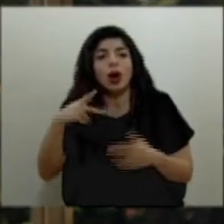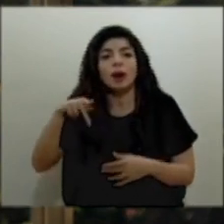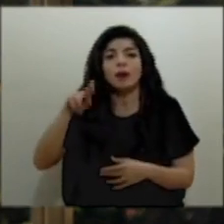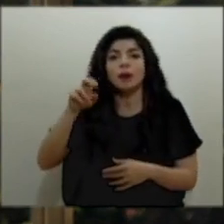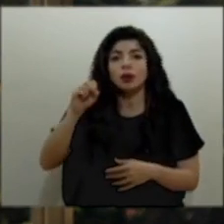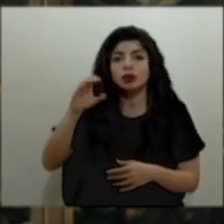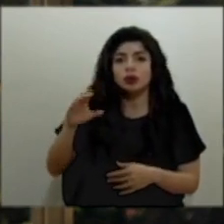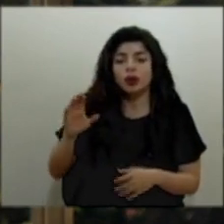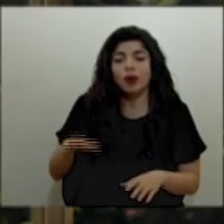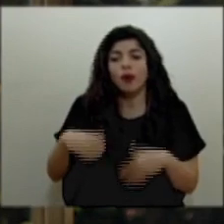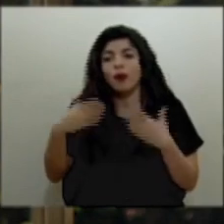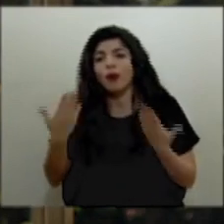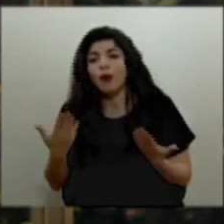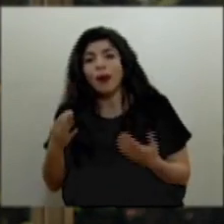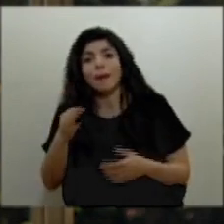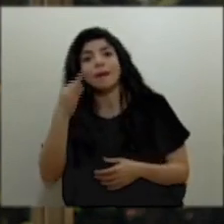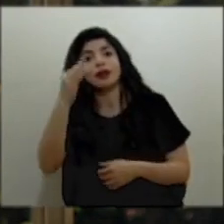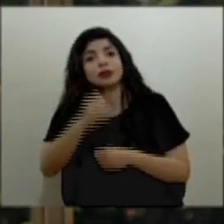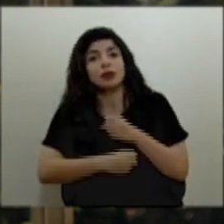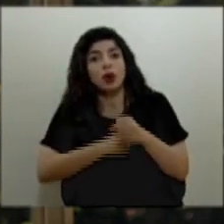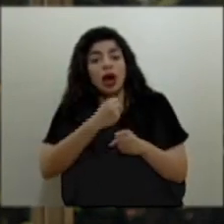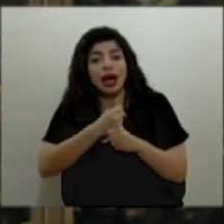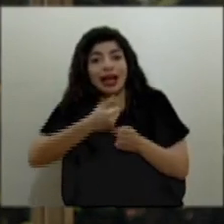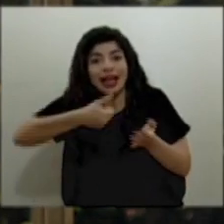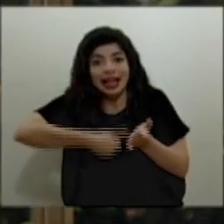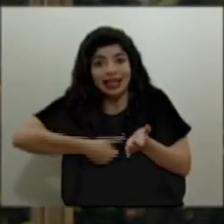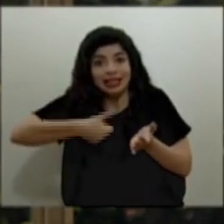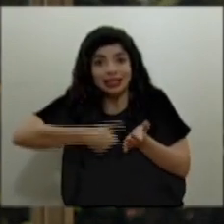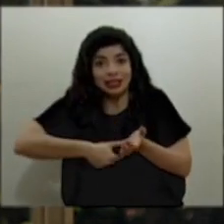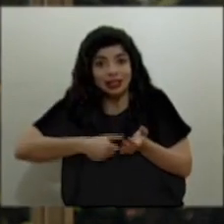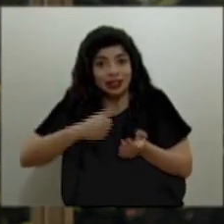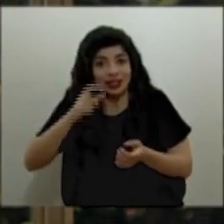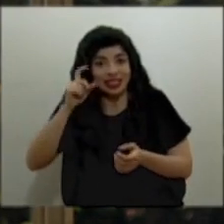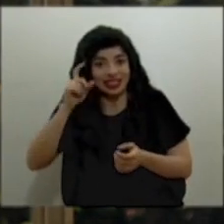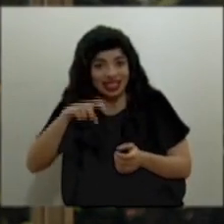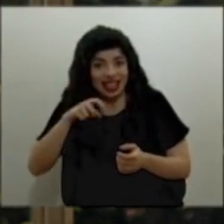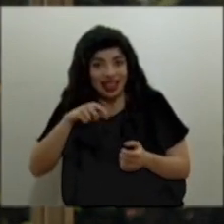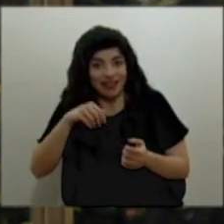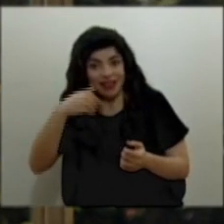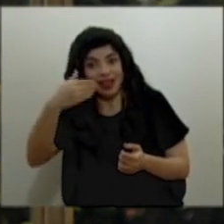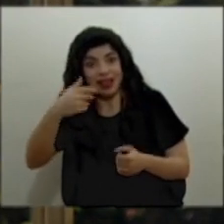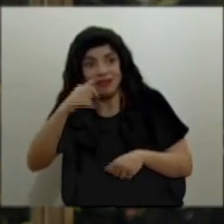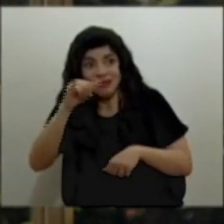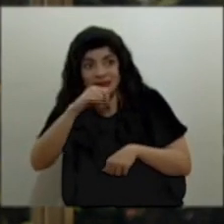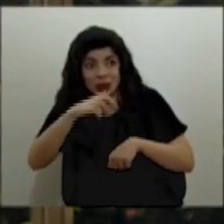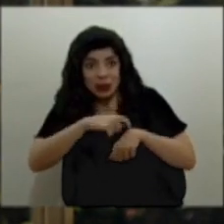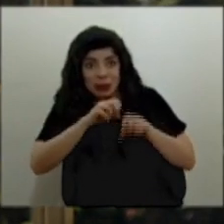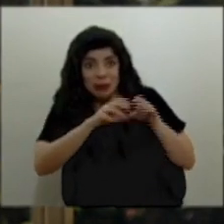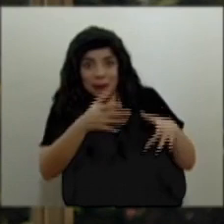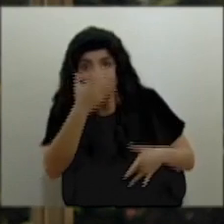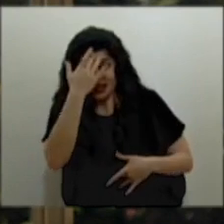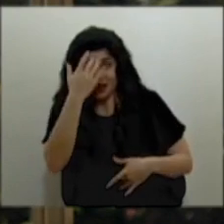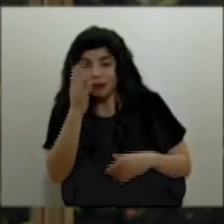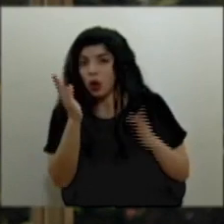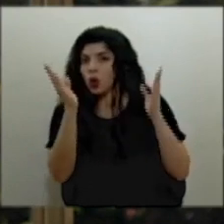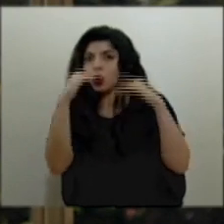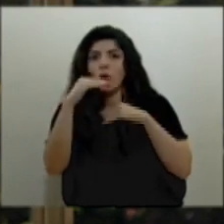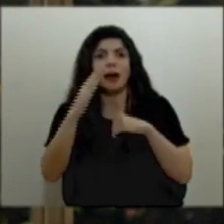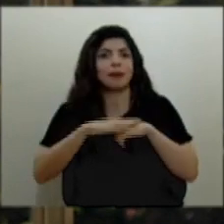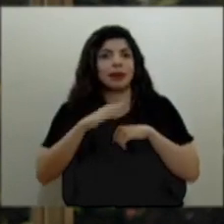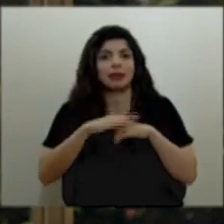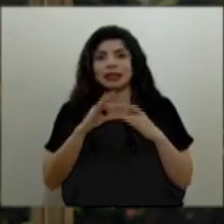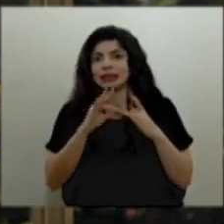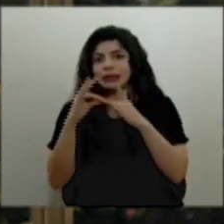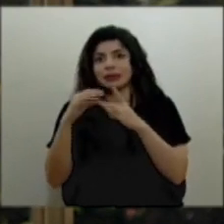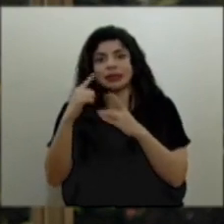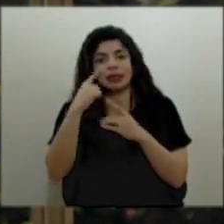PUS, o incluso para el próximo año, para las elecciones que vamos a tener que enfrentar en momentos de pandemia, no va a haber ninguna excepción nueva a la